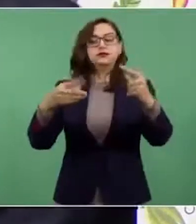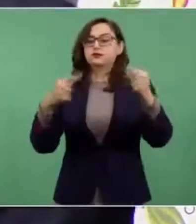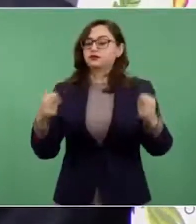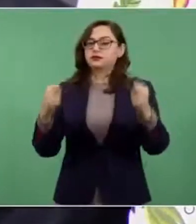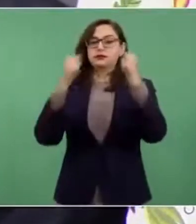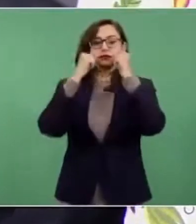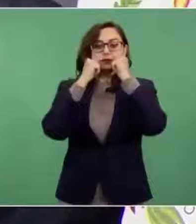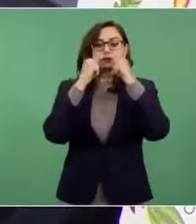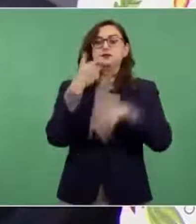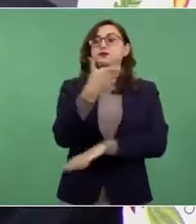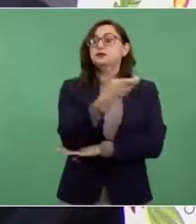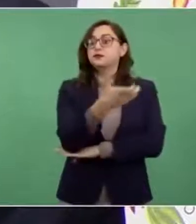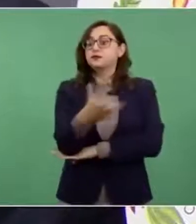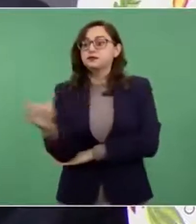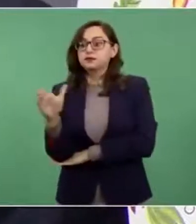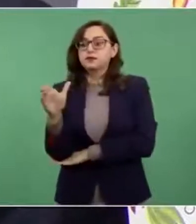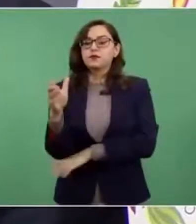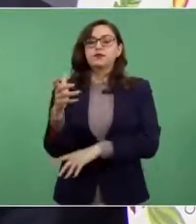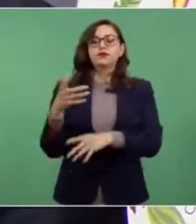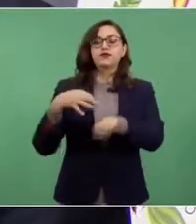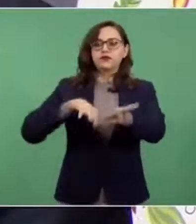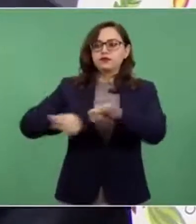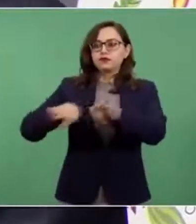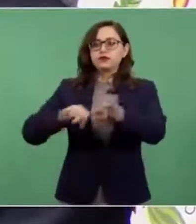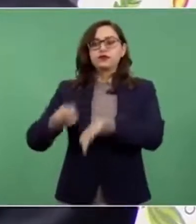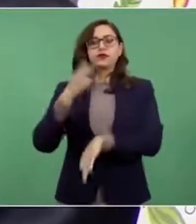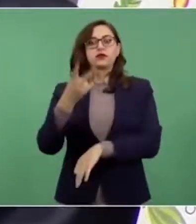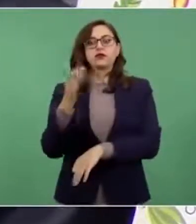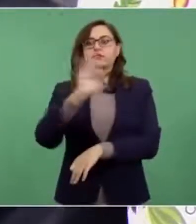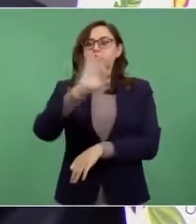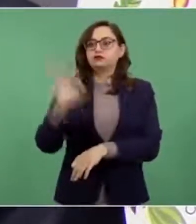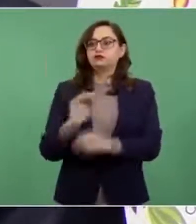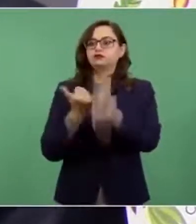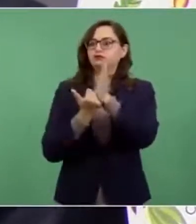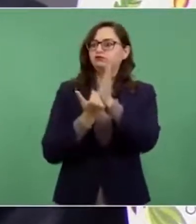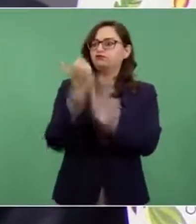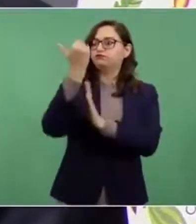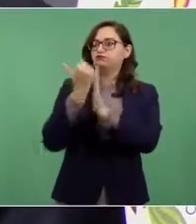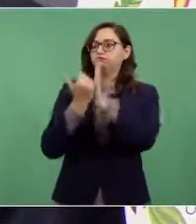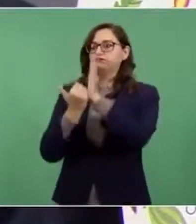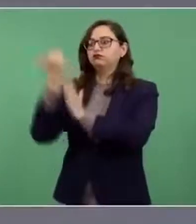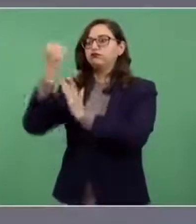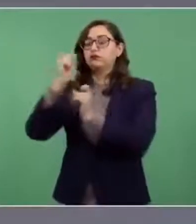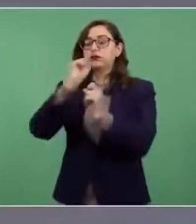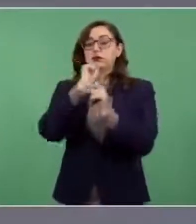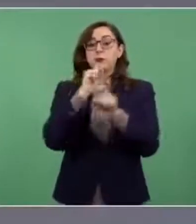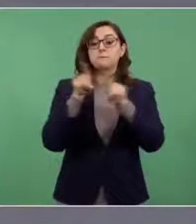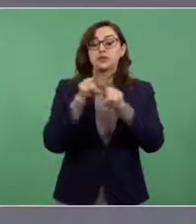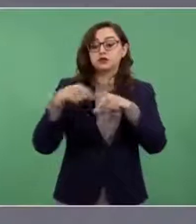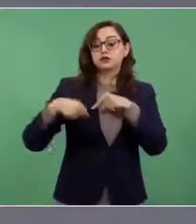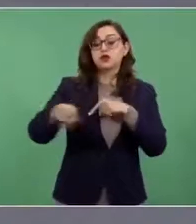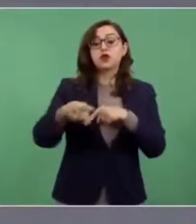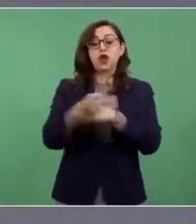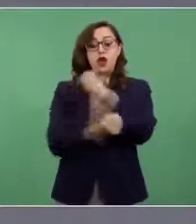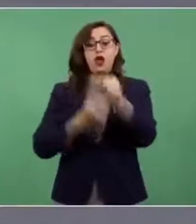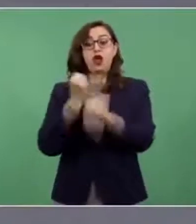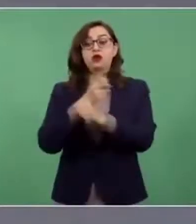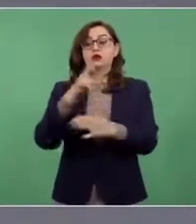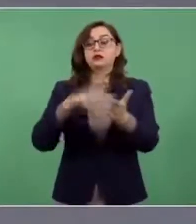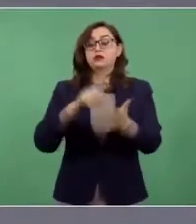aumentó 2% y las cosechas de maíz y frijol de este año serán